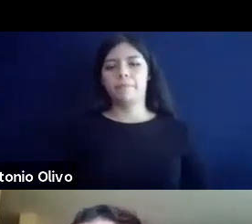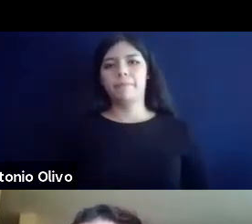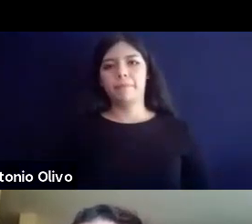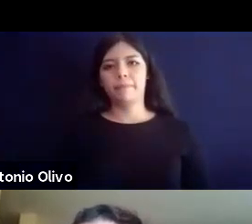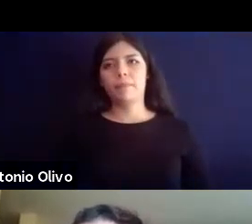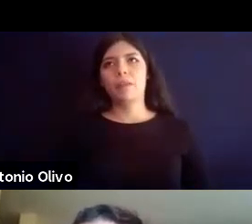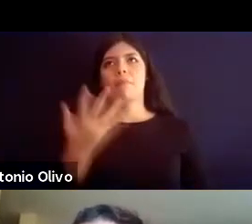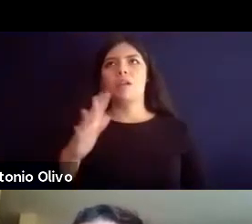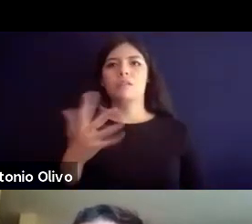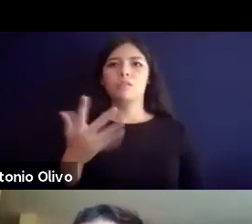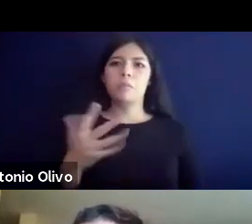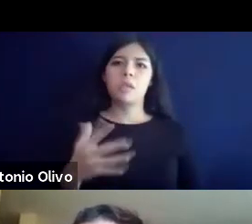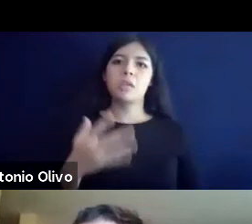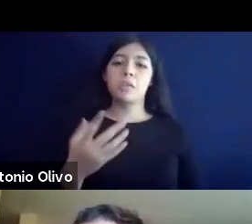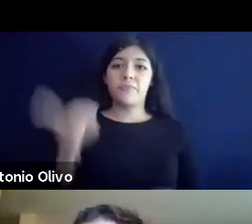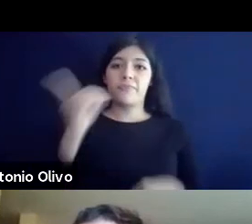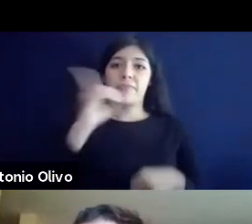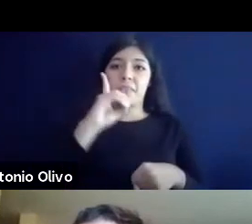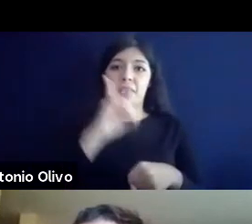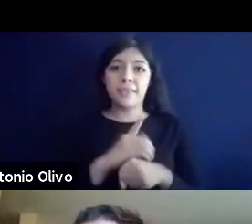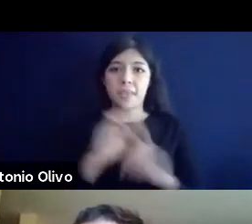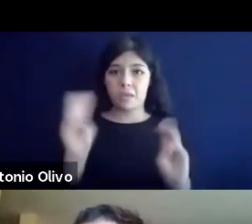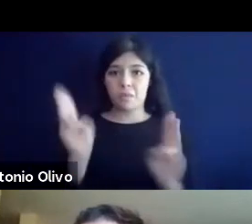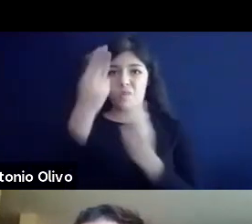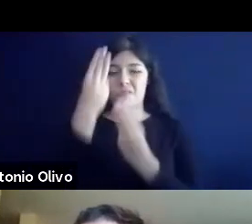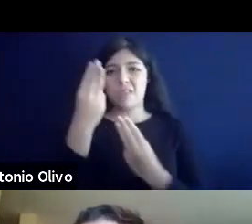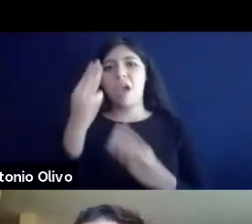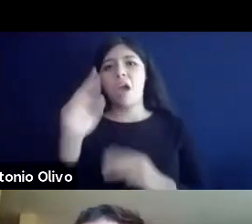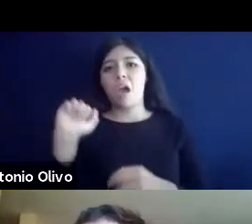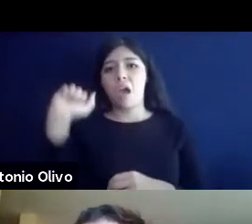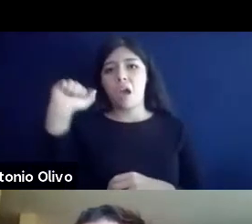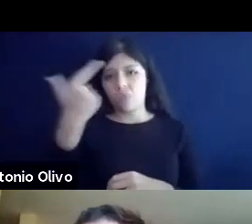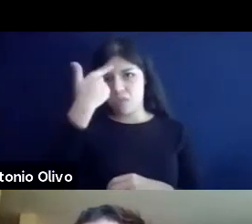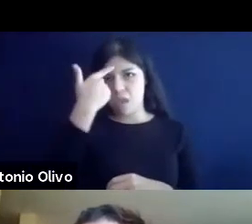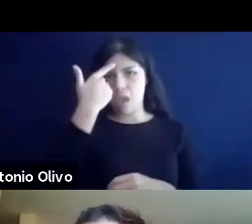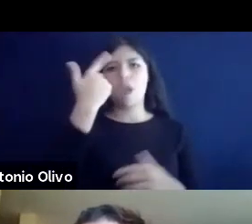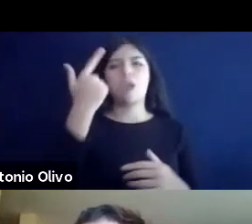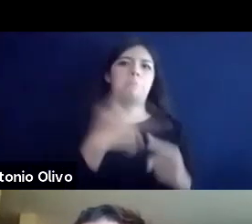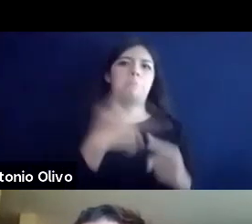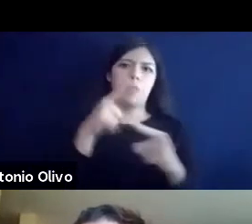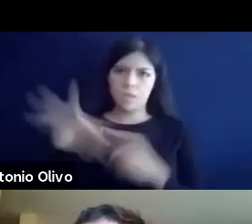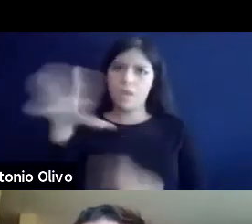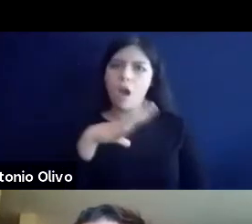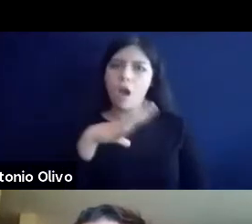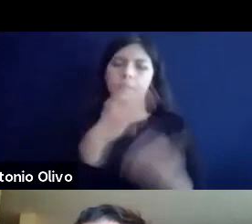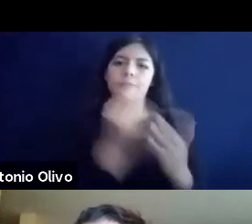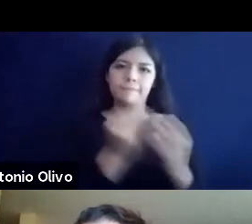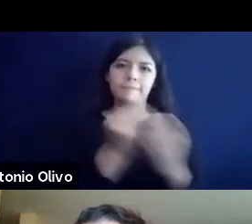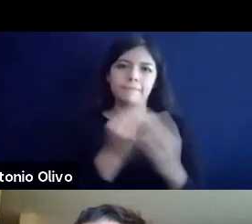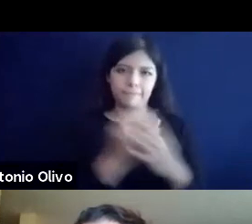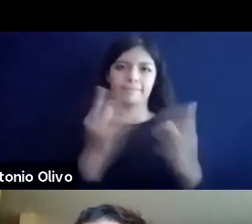Internacional del Asperger, el Día Internacional del Autismo, el Día Internacional de la Discapacidad y otras más que por ahí tendremos,